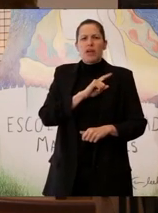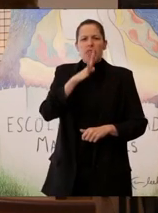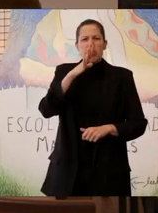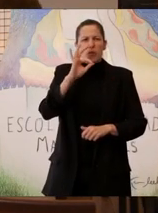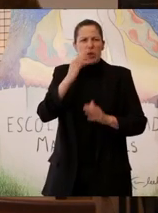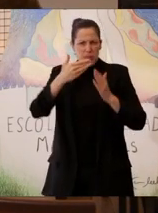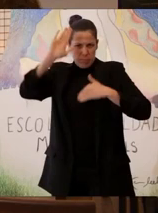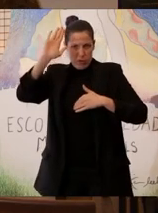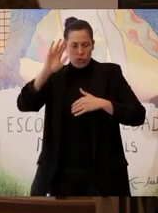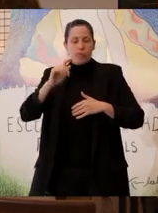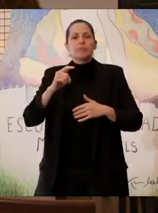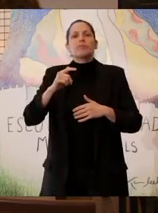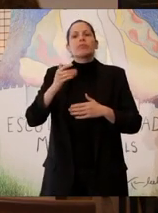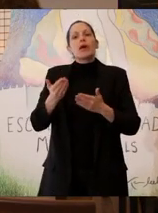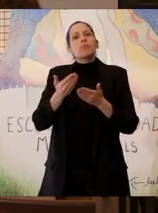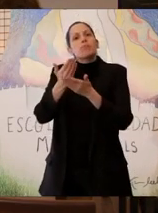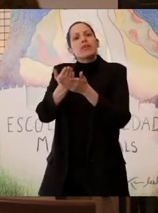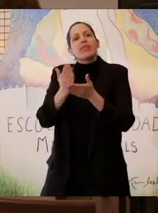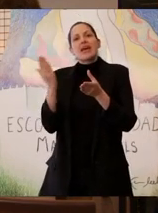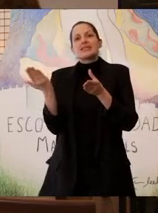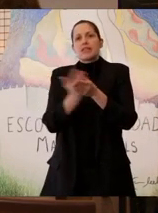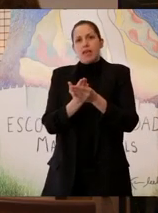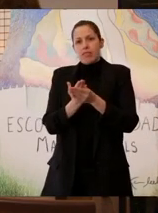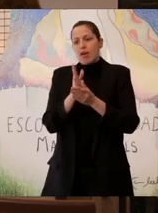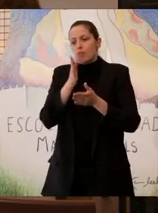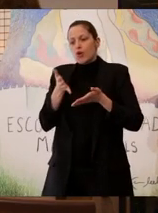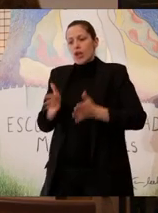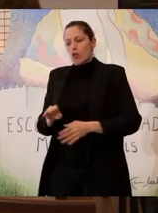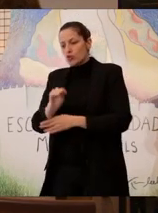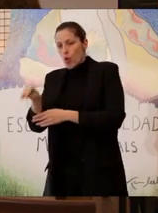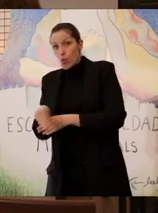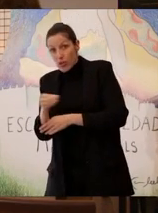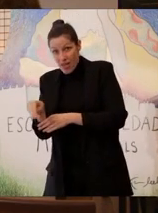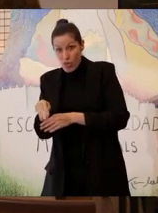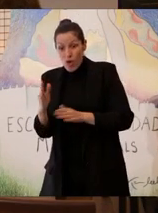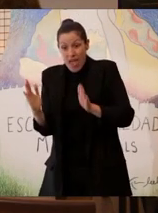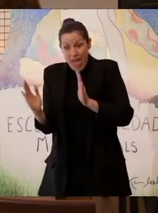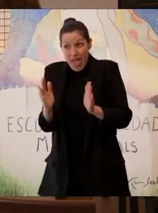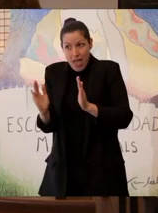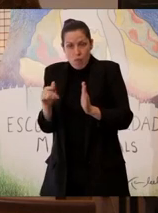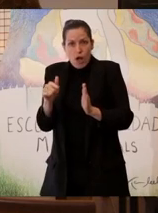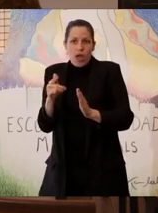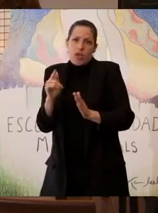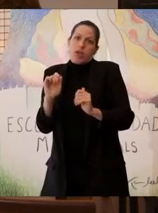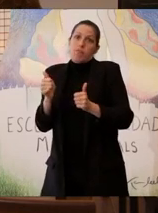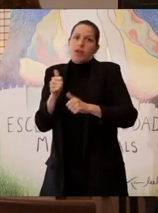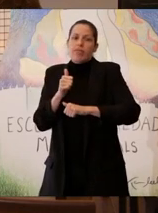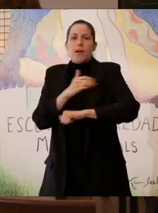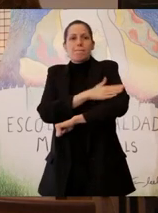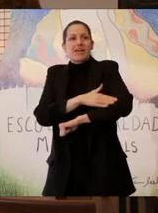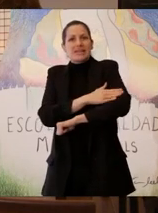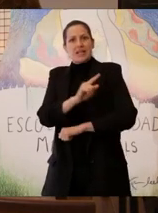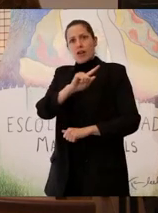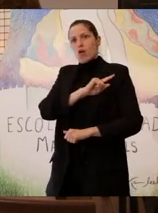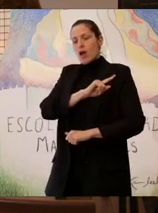pidieron la excedencia para el cuidado de hijos. Y durante ese tiempo hubo unas sanciones tremendas, con posterioridad por parte del Ministerio del Ejército, porque